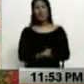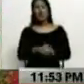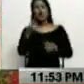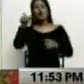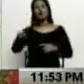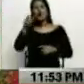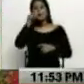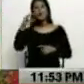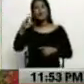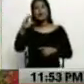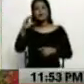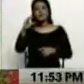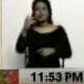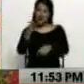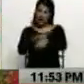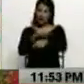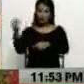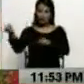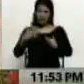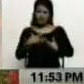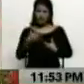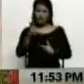aro Carlos